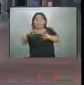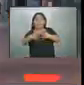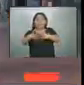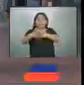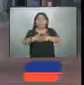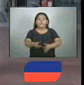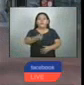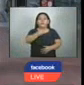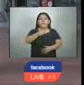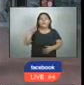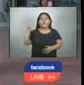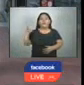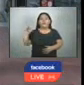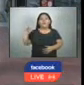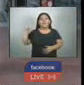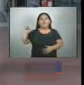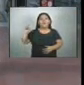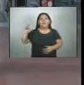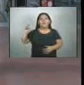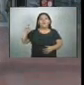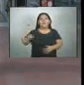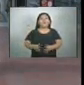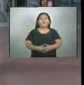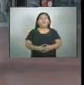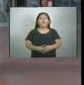Carla Araniva, Noticiero Hechos.